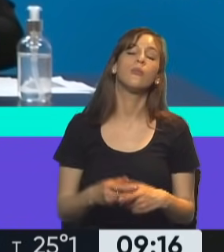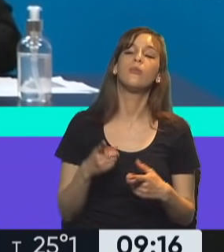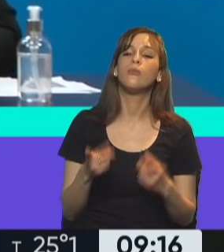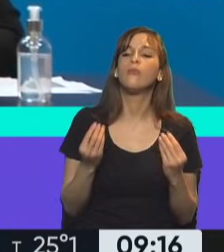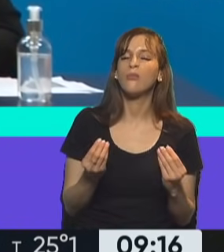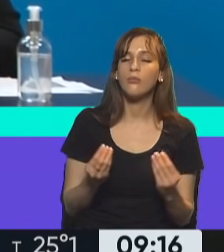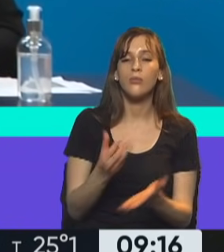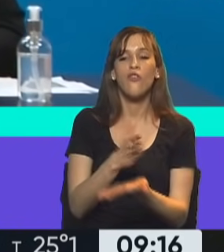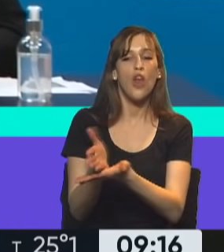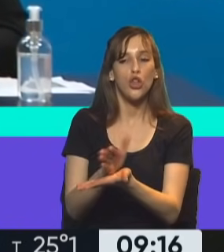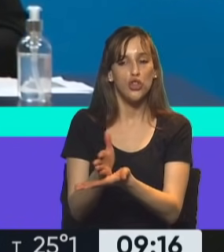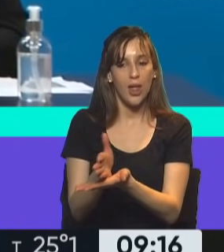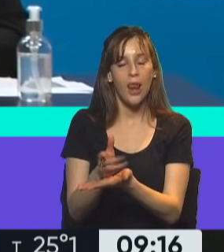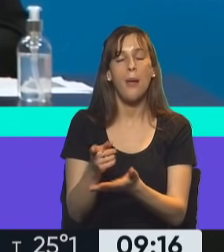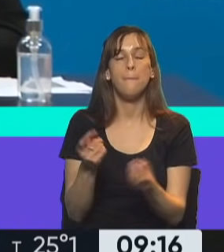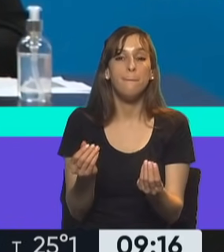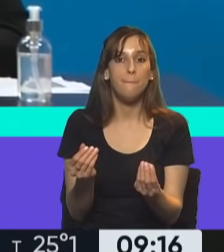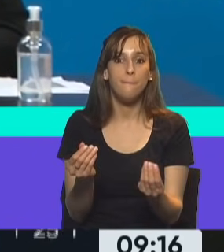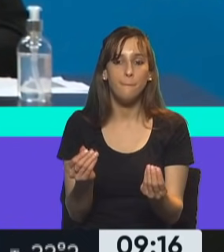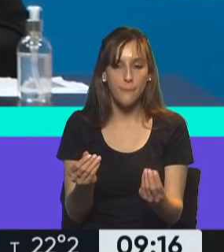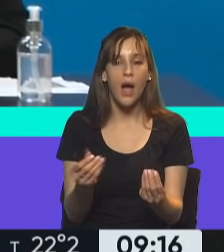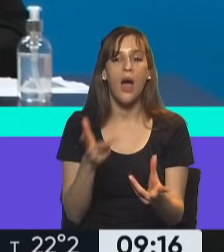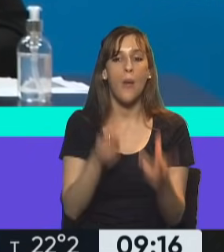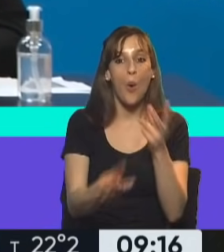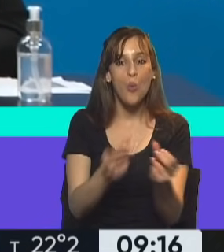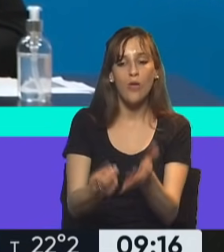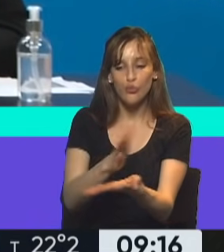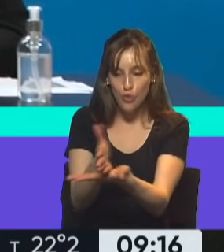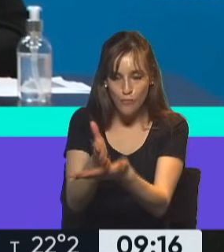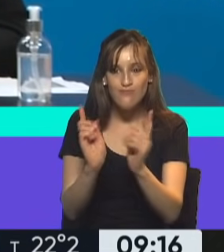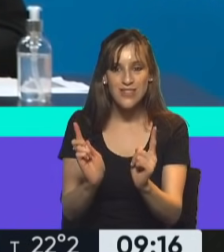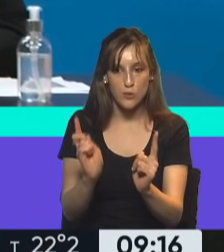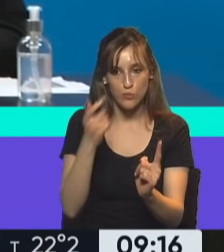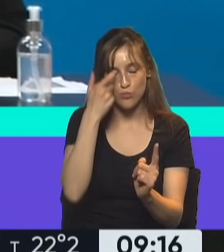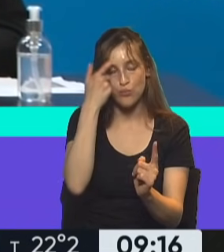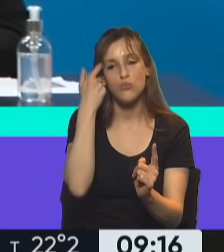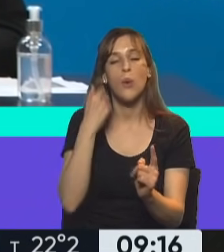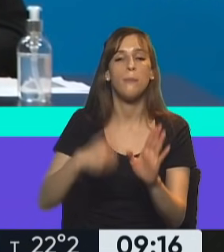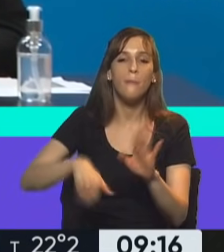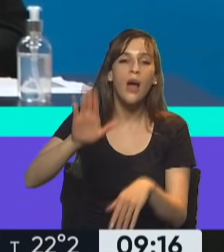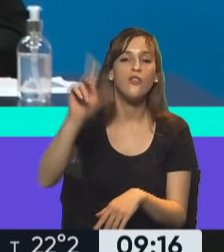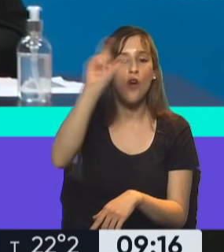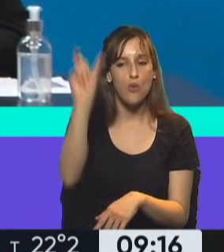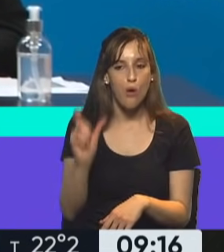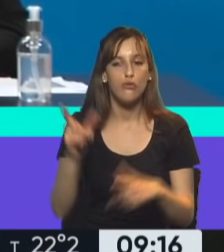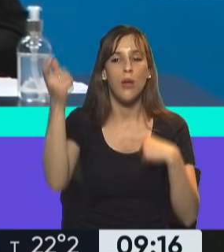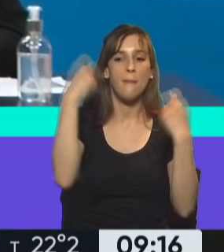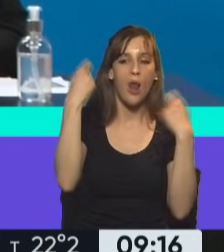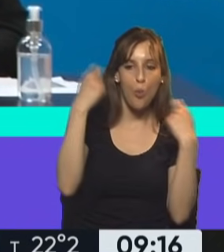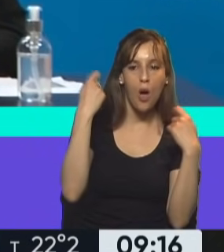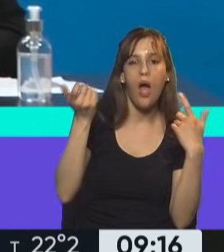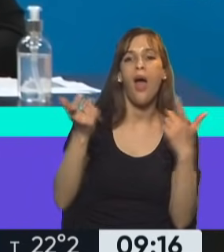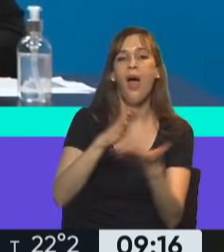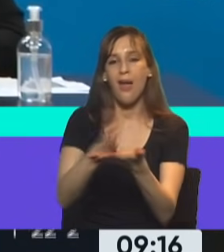para ofrecer la vacunación en esos puntos de frontera, fundamentalmente Formosa, con Paraguay, Salta y